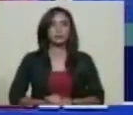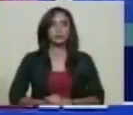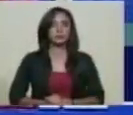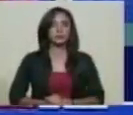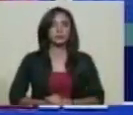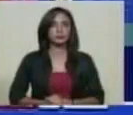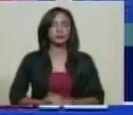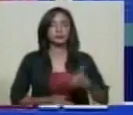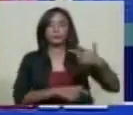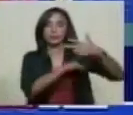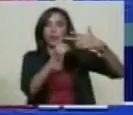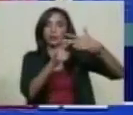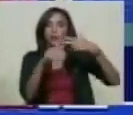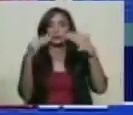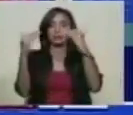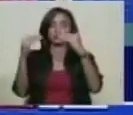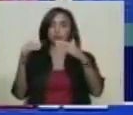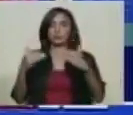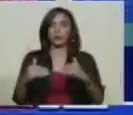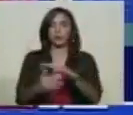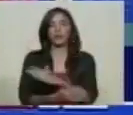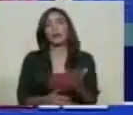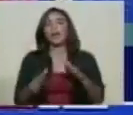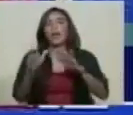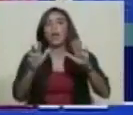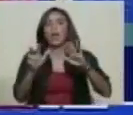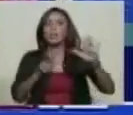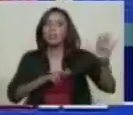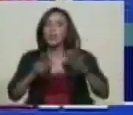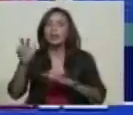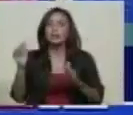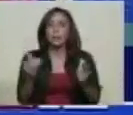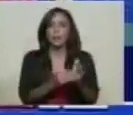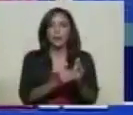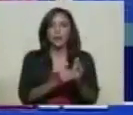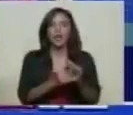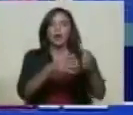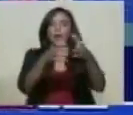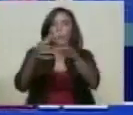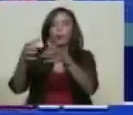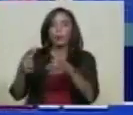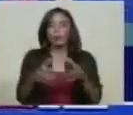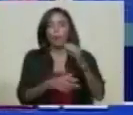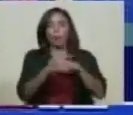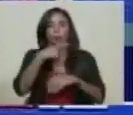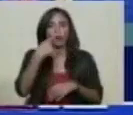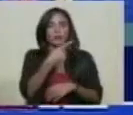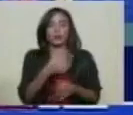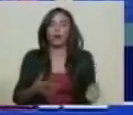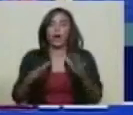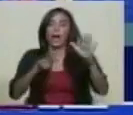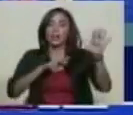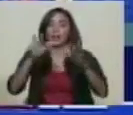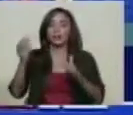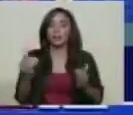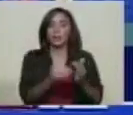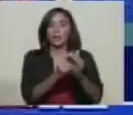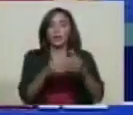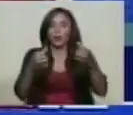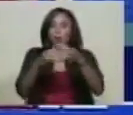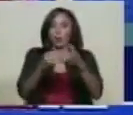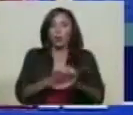Y tercer nivel de base, 13.000 VC, 13.000 unidades de batalla Bolívar